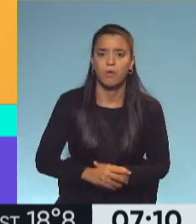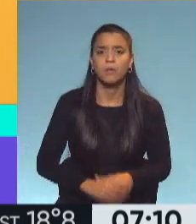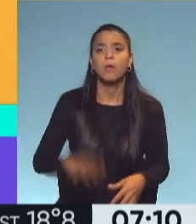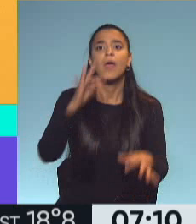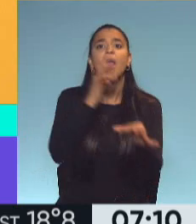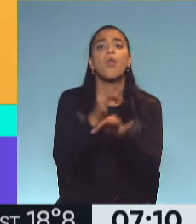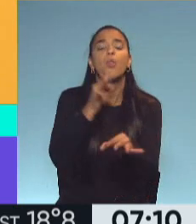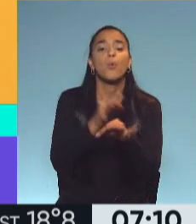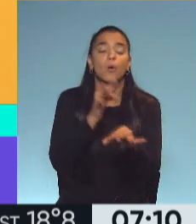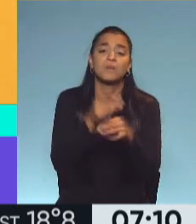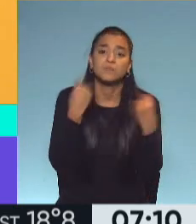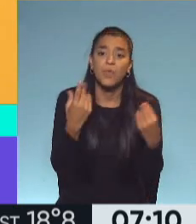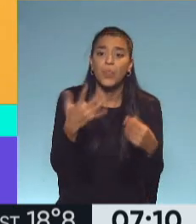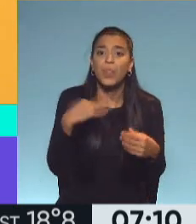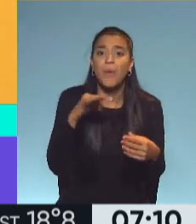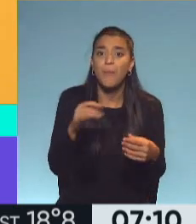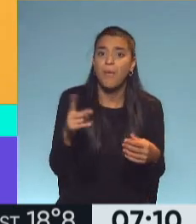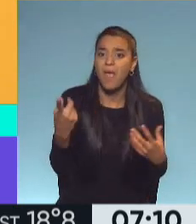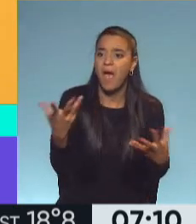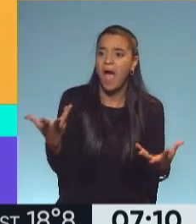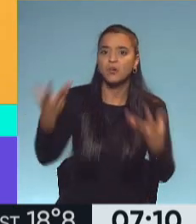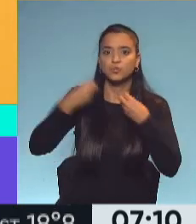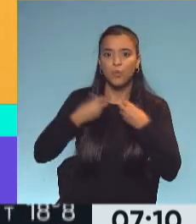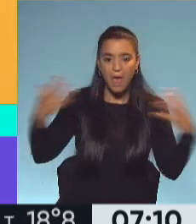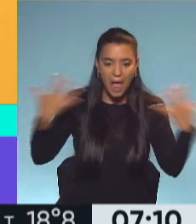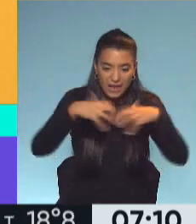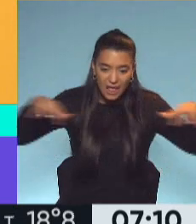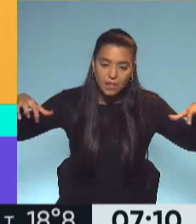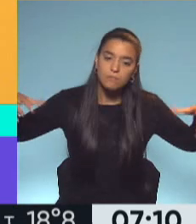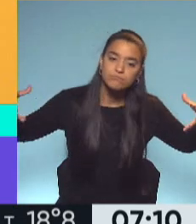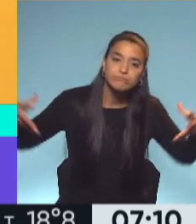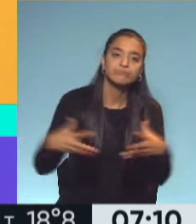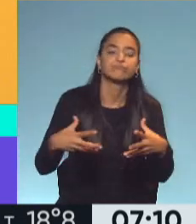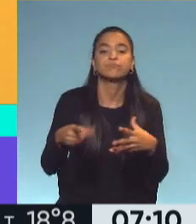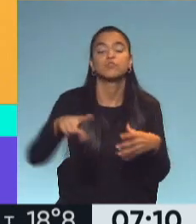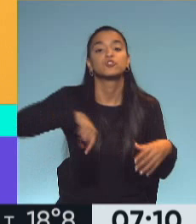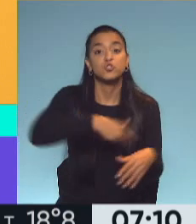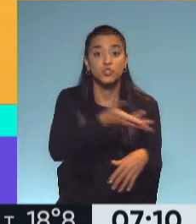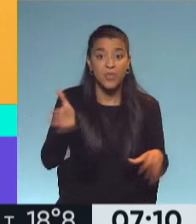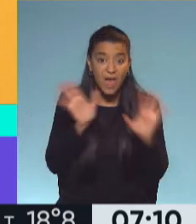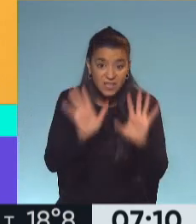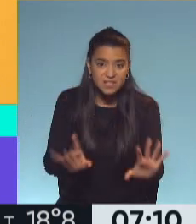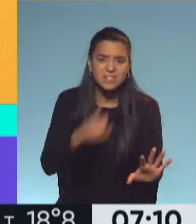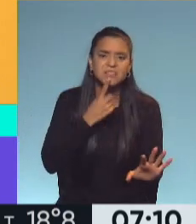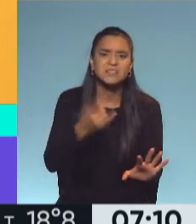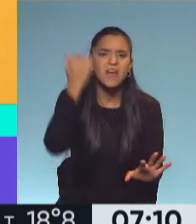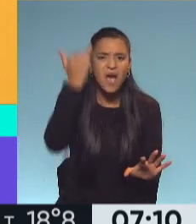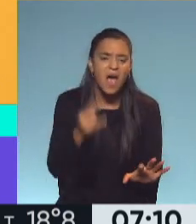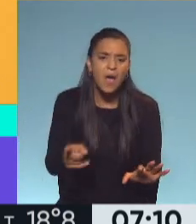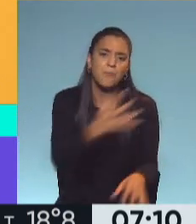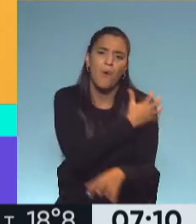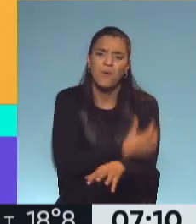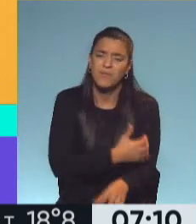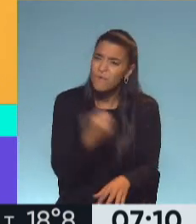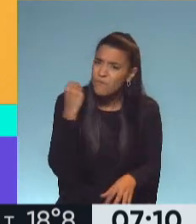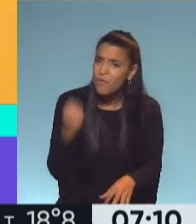La educación, por el contrario, nos tiene que ayudar a cerrar la grieta. En una sociedad como la nuestra, con un altísimo índice de